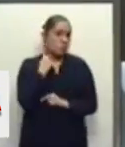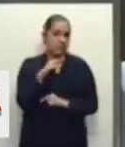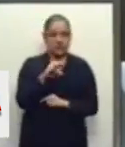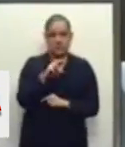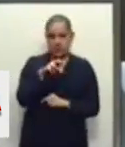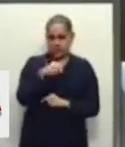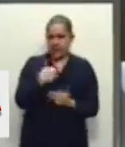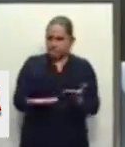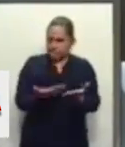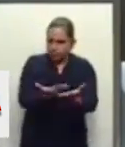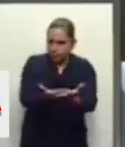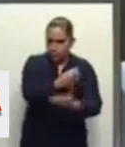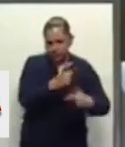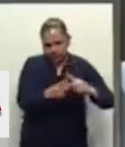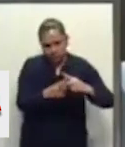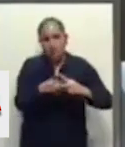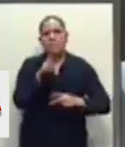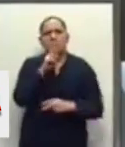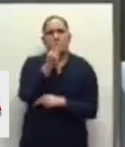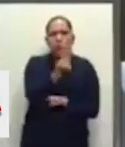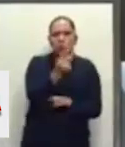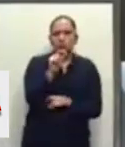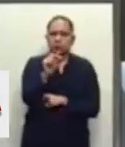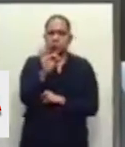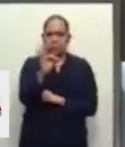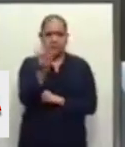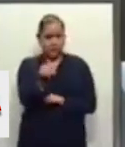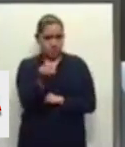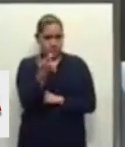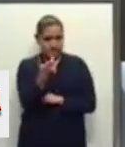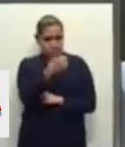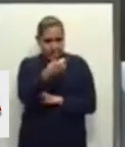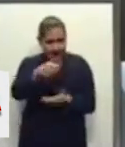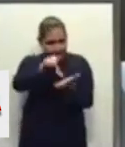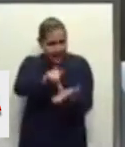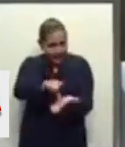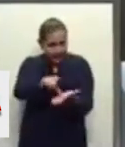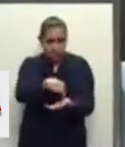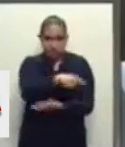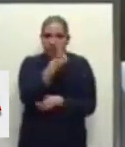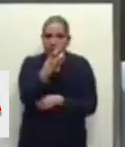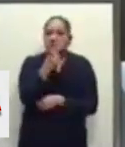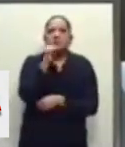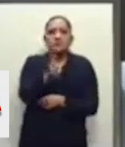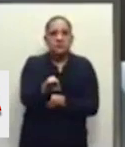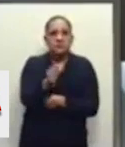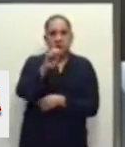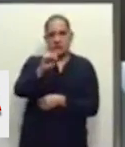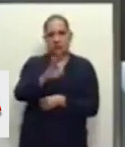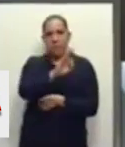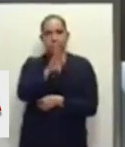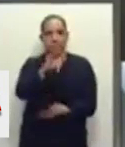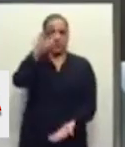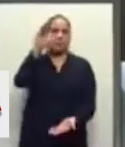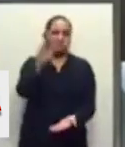la cuota sea de 2.49 pesos por litro. Esto significa una reducción del 60% del